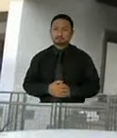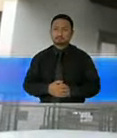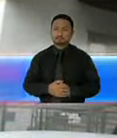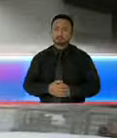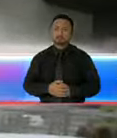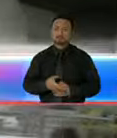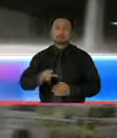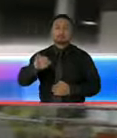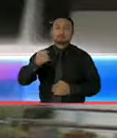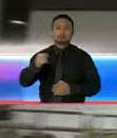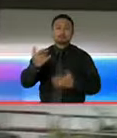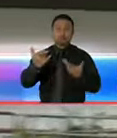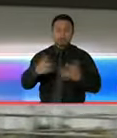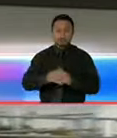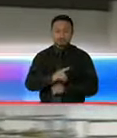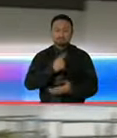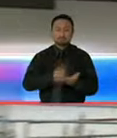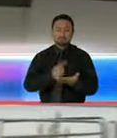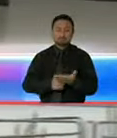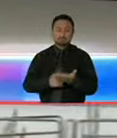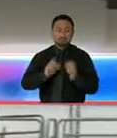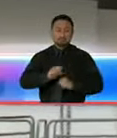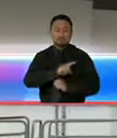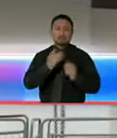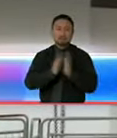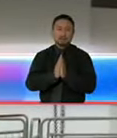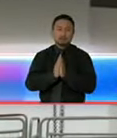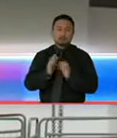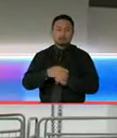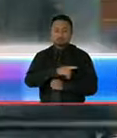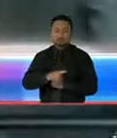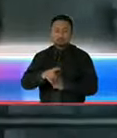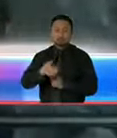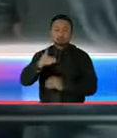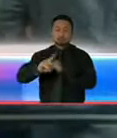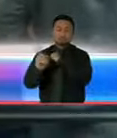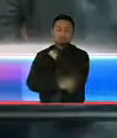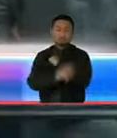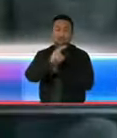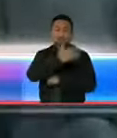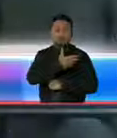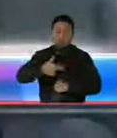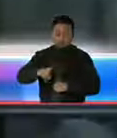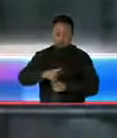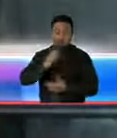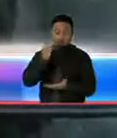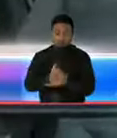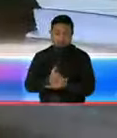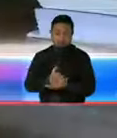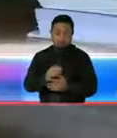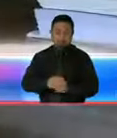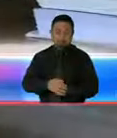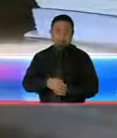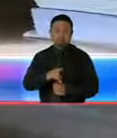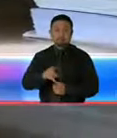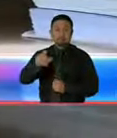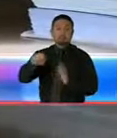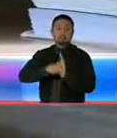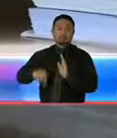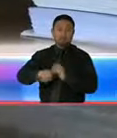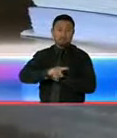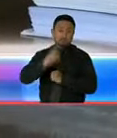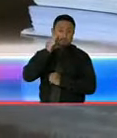Este jueves se llevará a cabo la audiencia para la solicitud de suspensión condicional de la pena del vicepresidente sin funciones, Jorge Glass. Según expertos en el